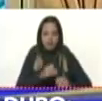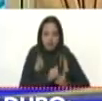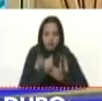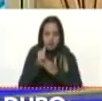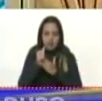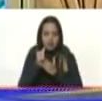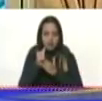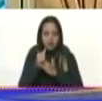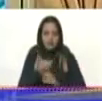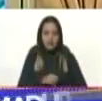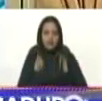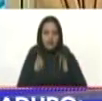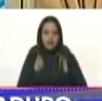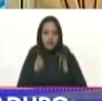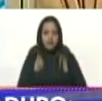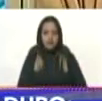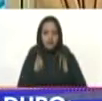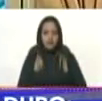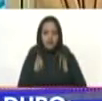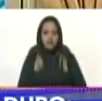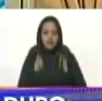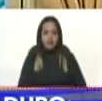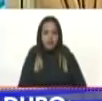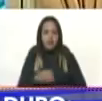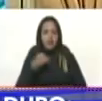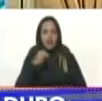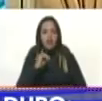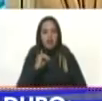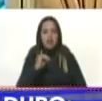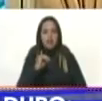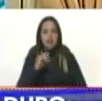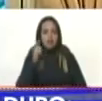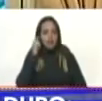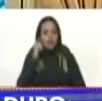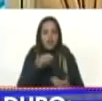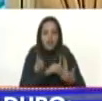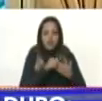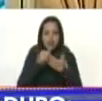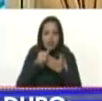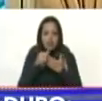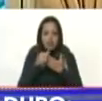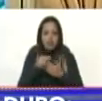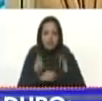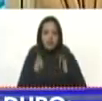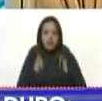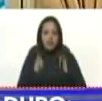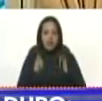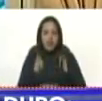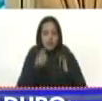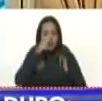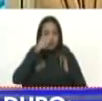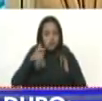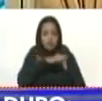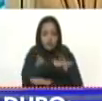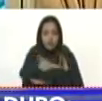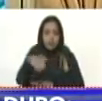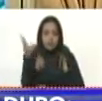orden. Allá está Margot Godoy, esta joven líder del pueblo cojedeño y del llano